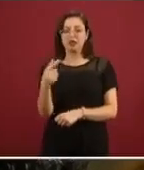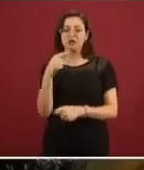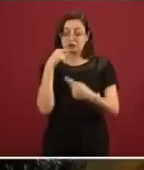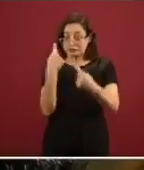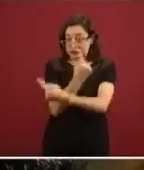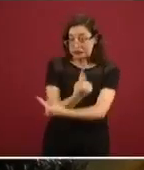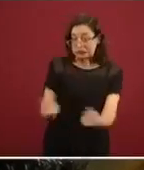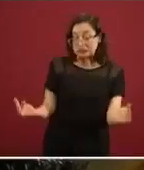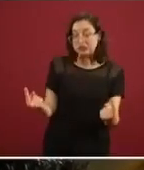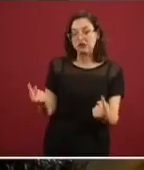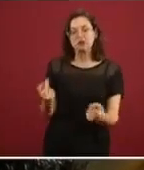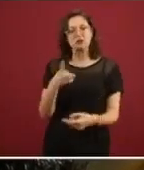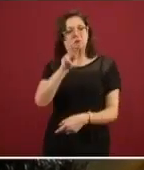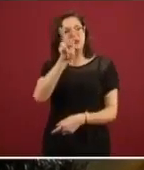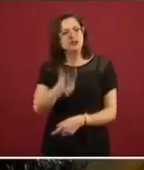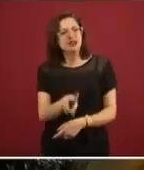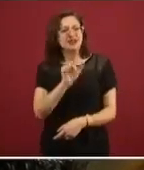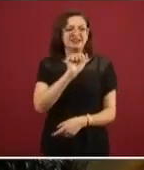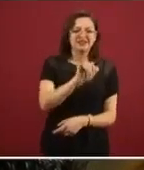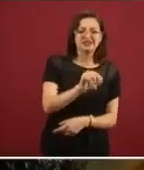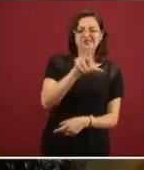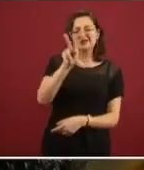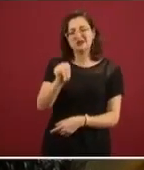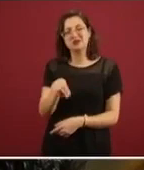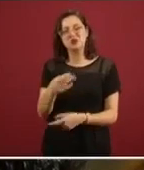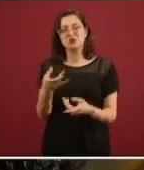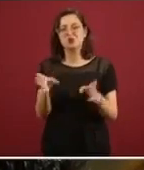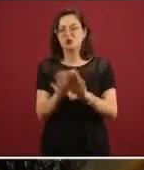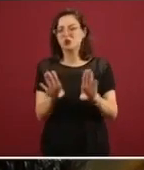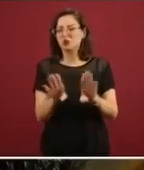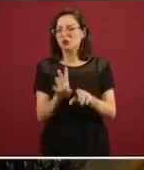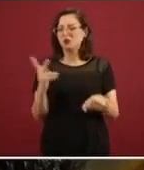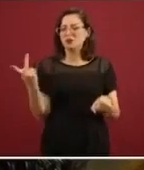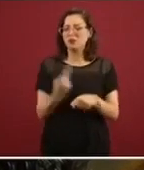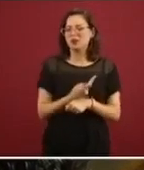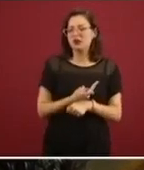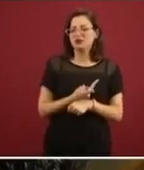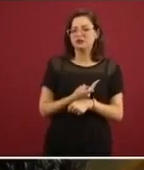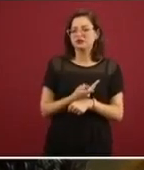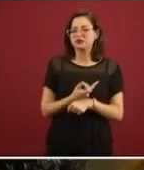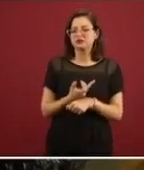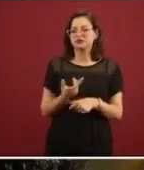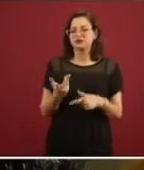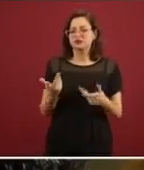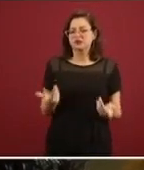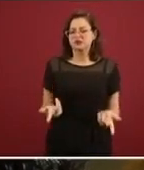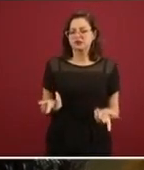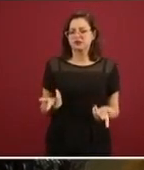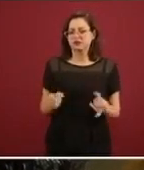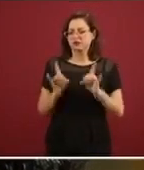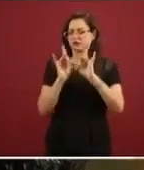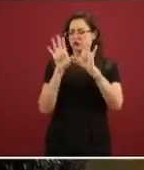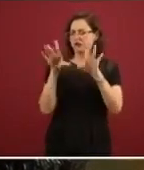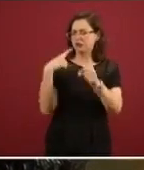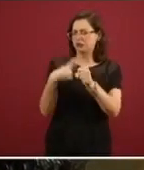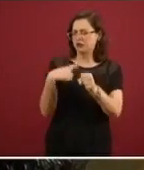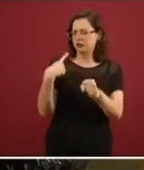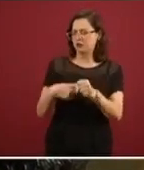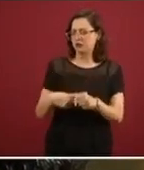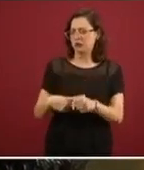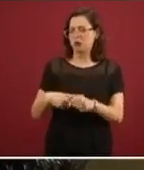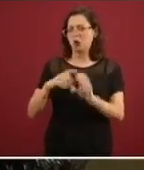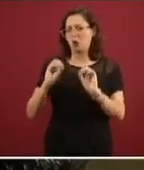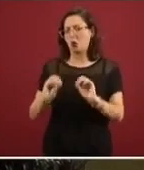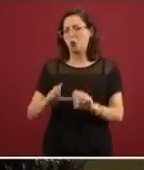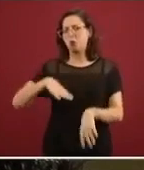niños. ¿Esto es cierto? ¿Puede ser factible? ¿Qué pasa con ellos? ¿Se les despierta de repente la enfermedad o pueden